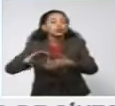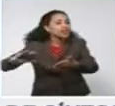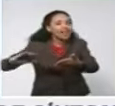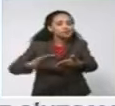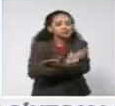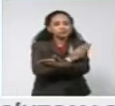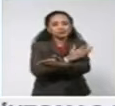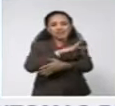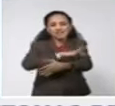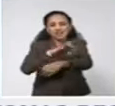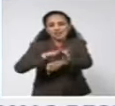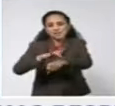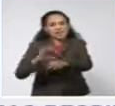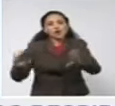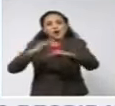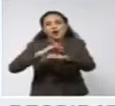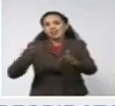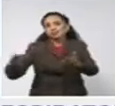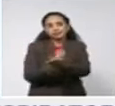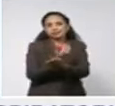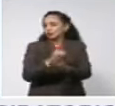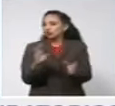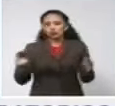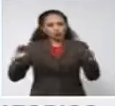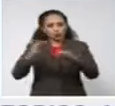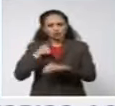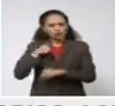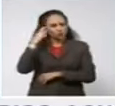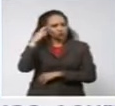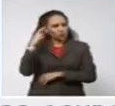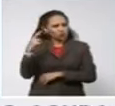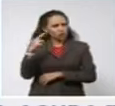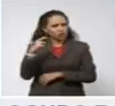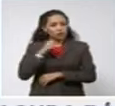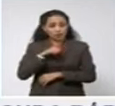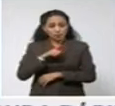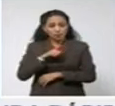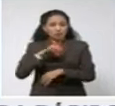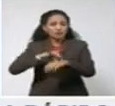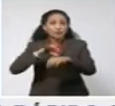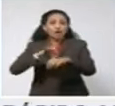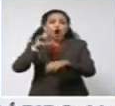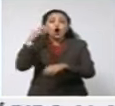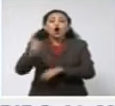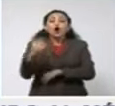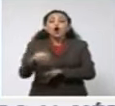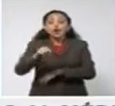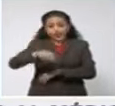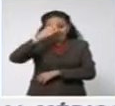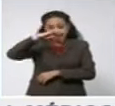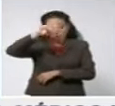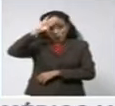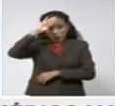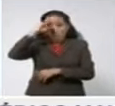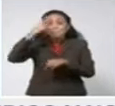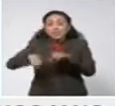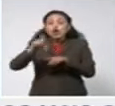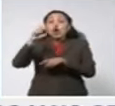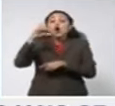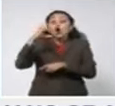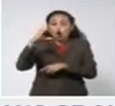la enfermedad. Porque yo recuerdo cuando tuvimos casos de cólera aquí en nuestro país. Pero el cólera tiene un tratamiento que